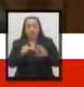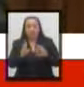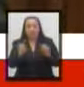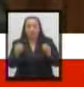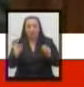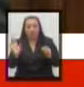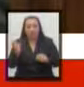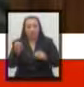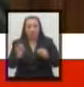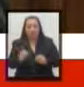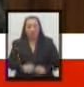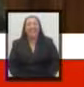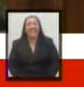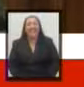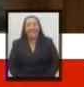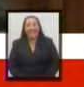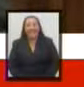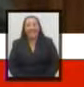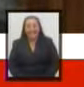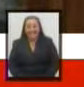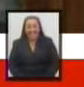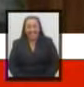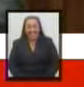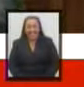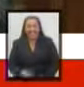a sacar cuentas absurdas.